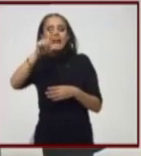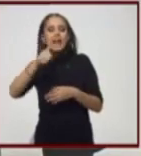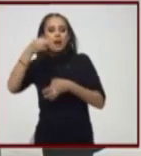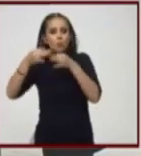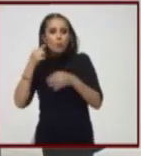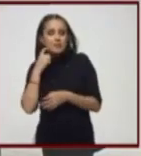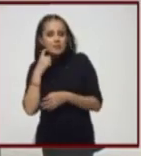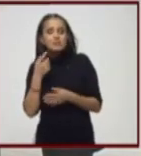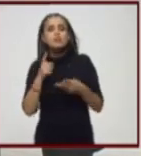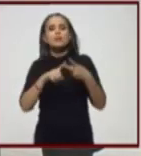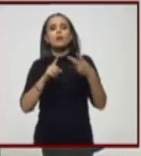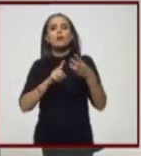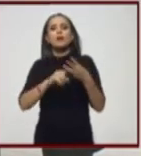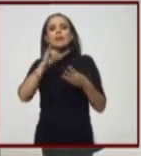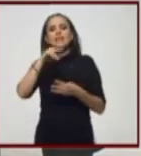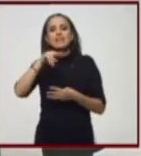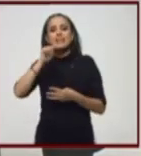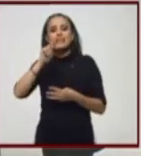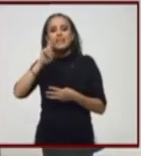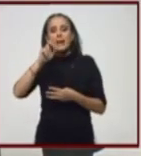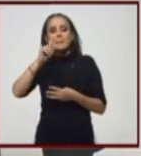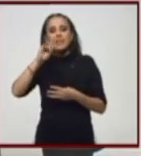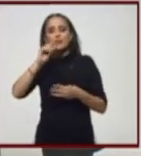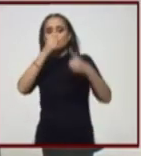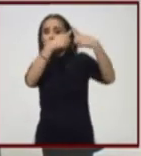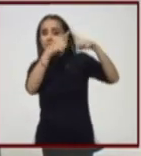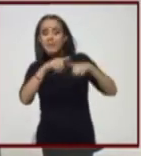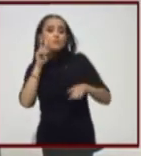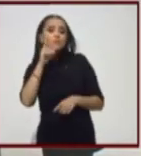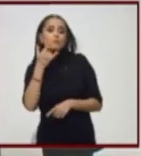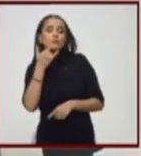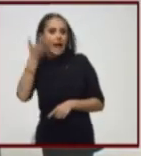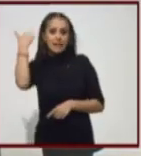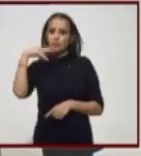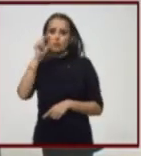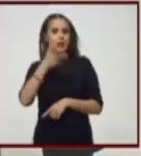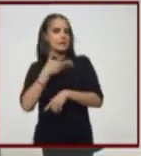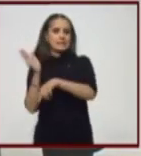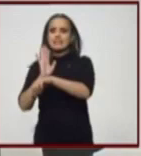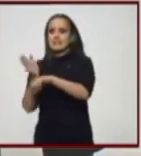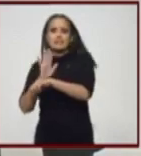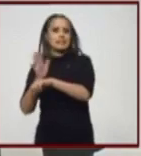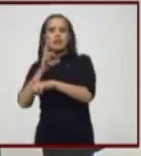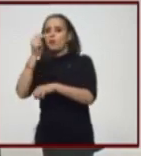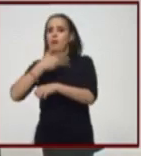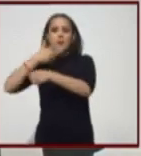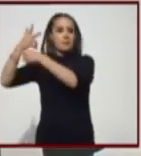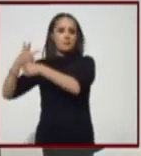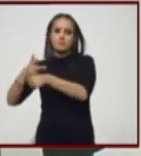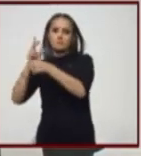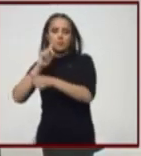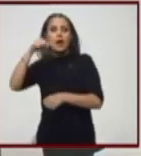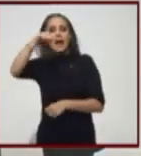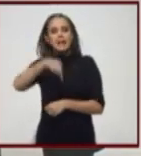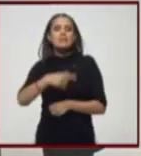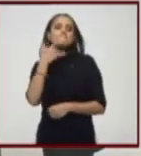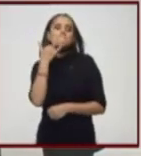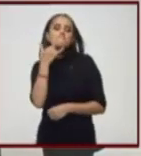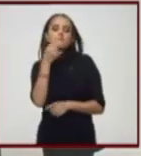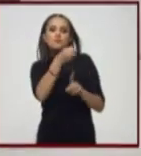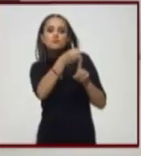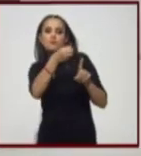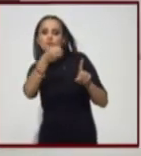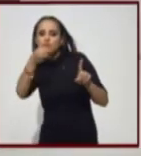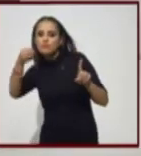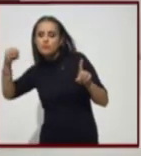eran varias series en una época en la que no se hacía cine no había muchas producciones de con sus capítulos o sea ahora toda una serie